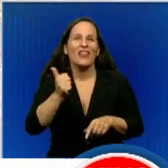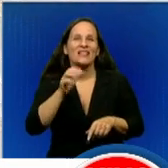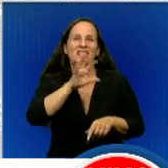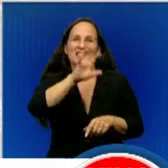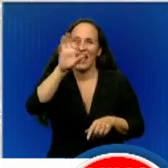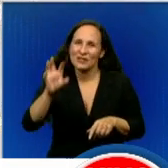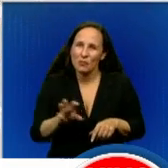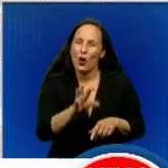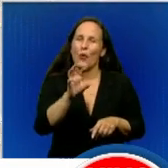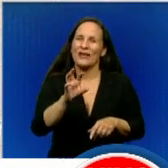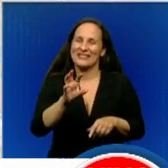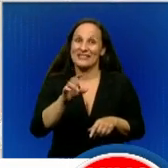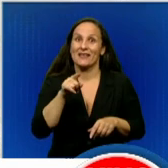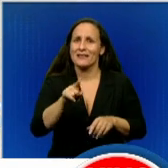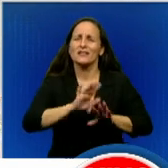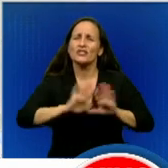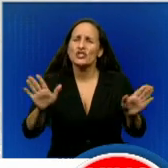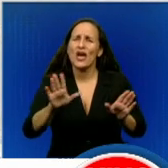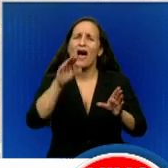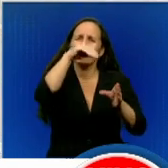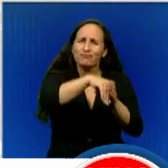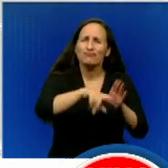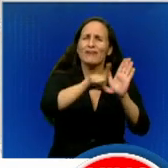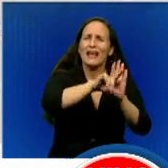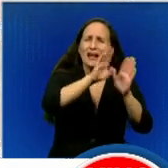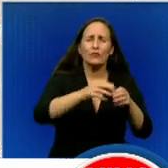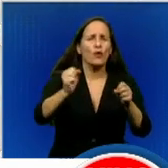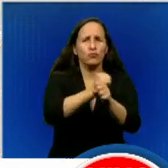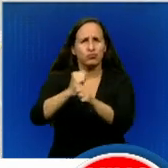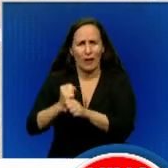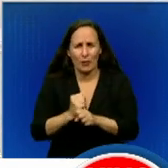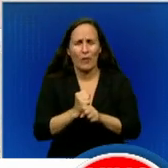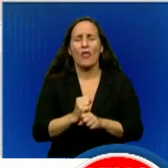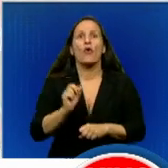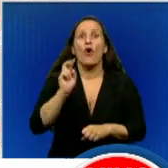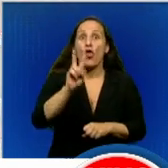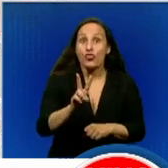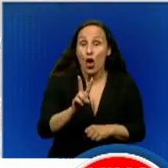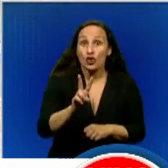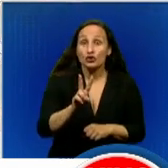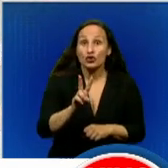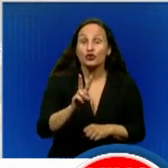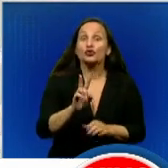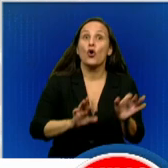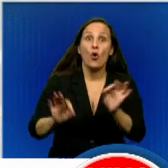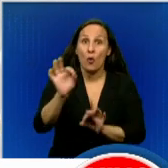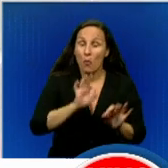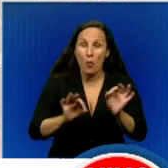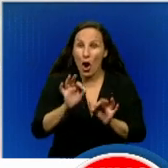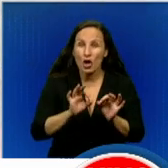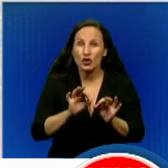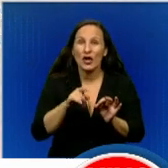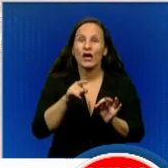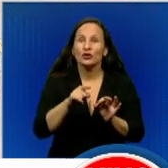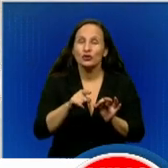cuyas legislaturas ya han aprobado el consenso y dos que tienen el proyecto en